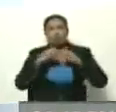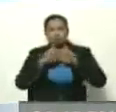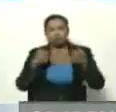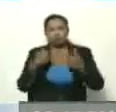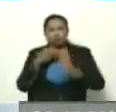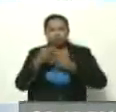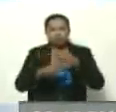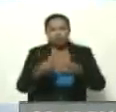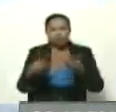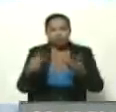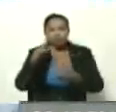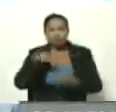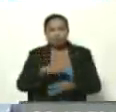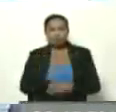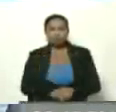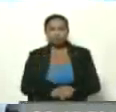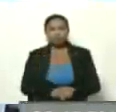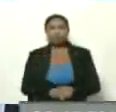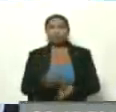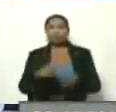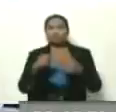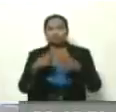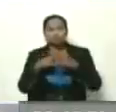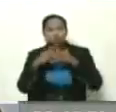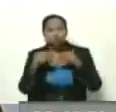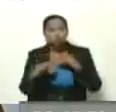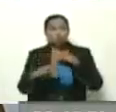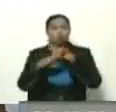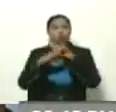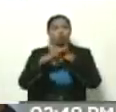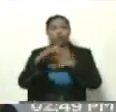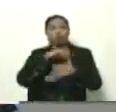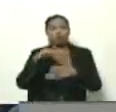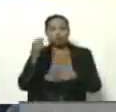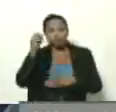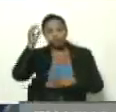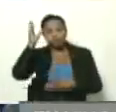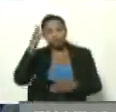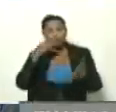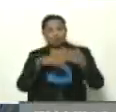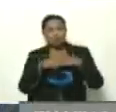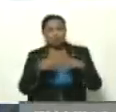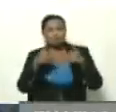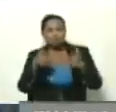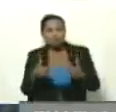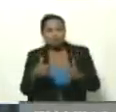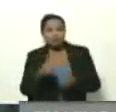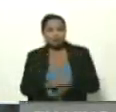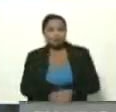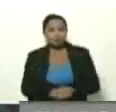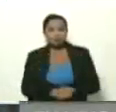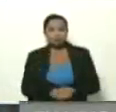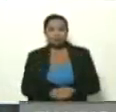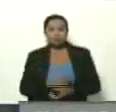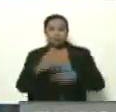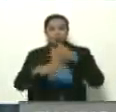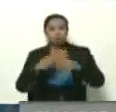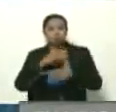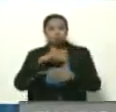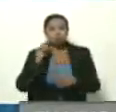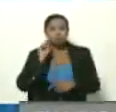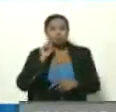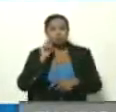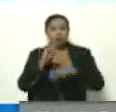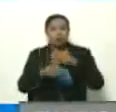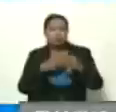cosas. Entonces, con todas las sanciones, nosotros debemos ser capaces de salir adelante, a producir lo que nosotros